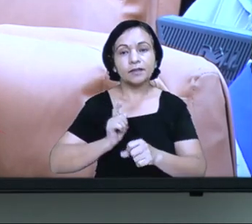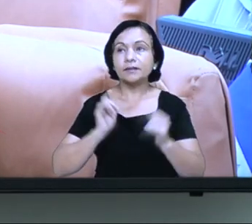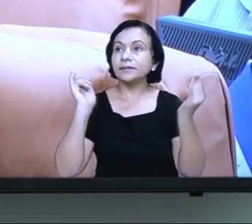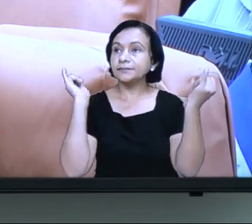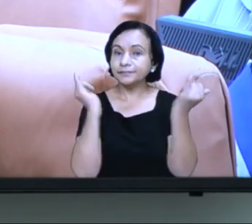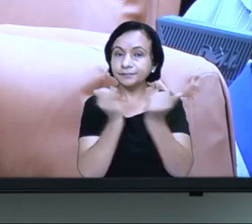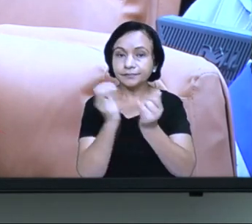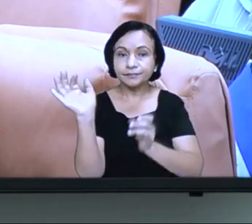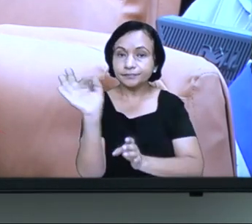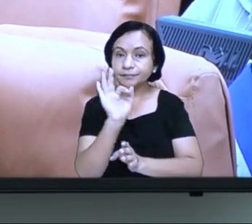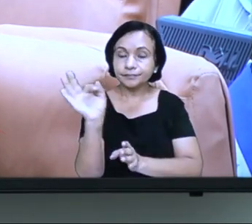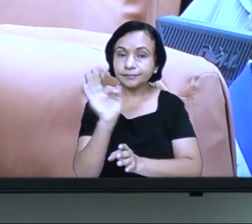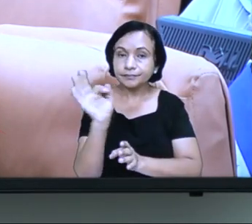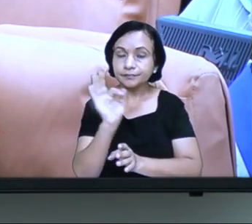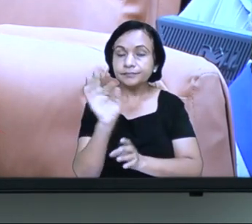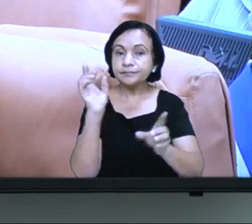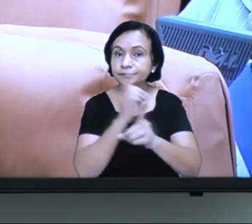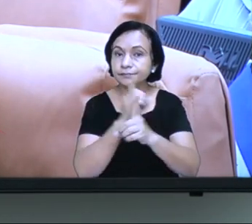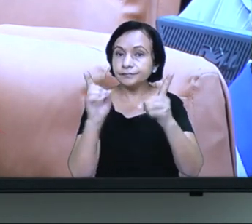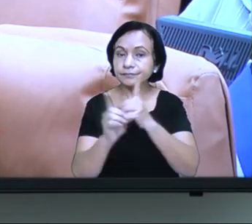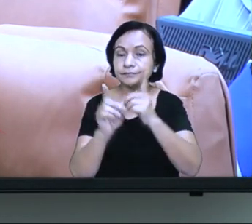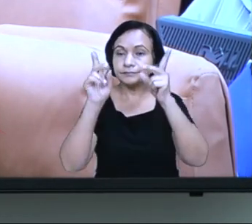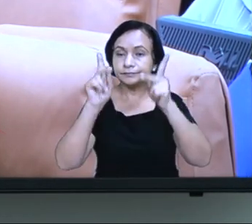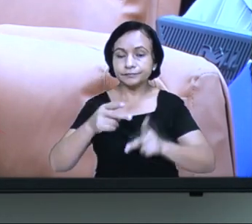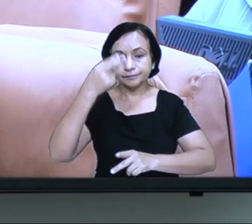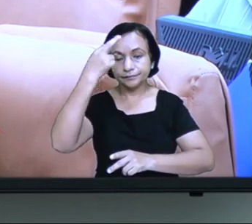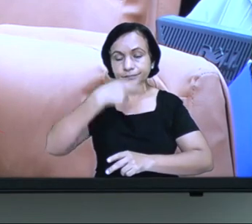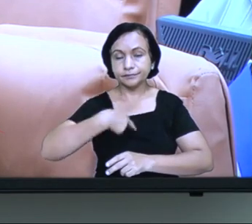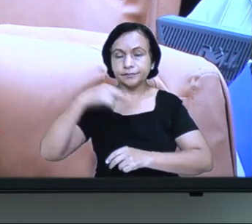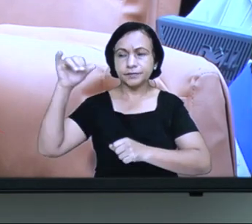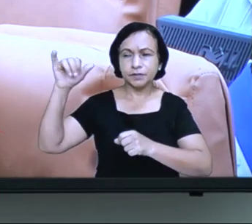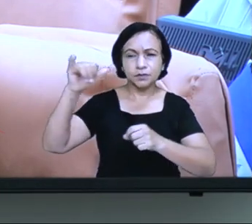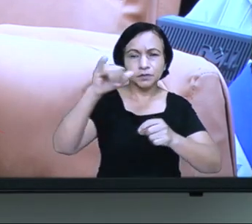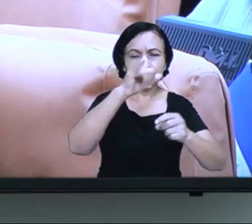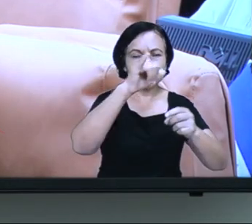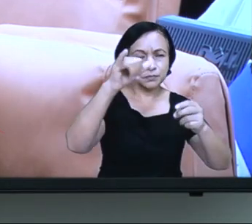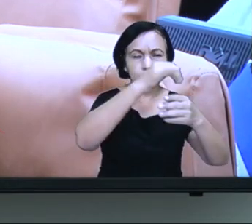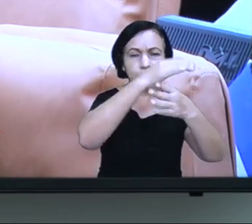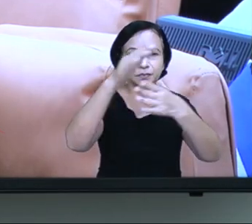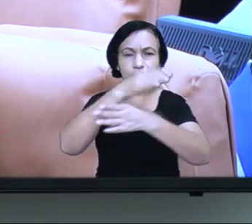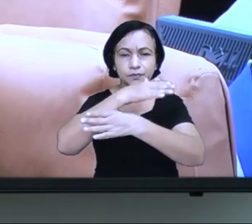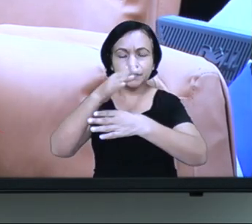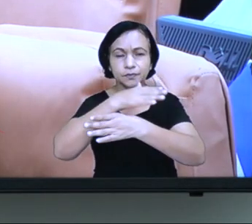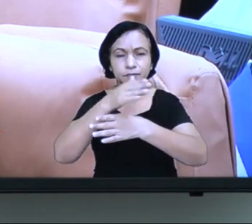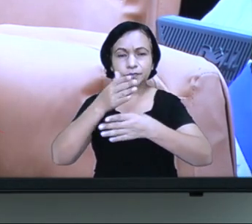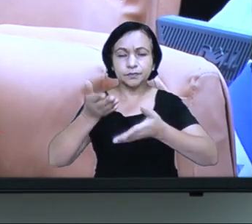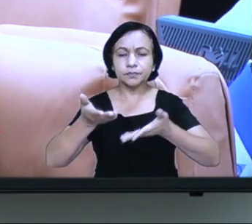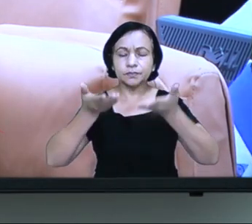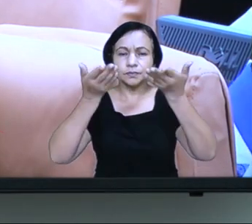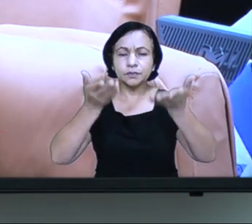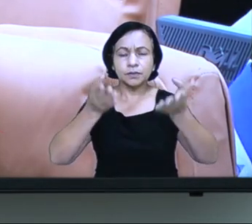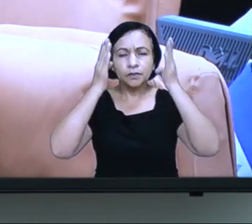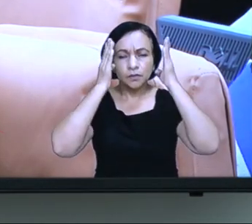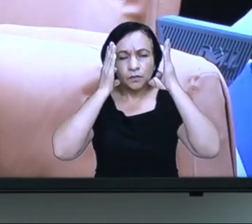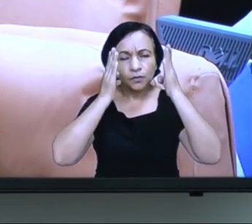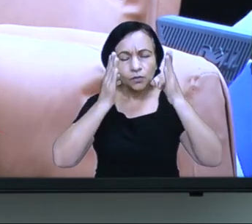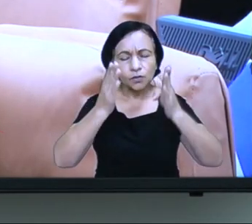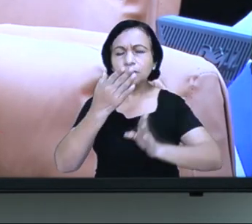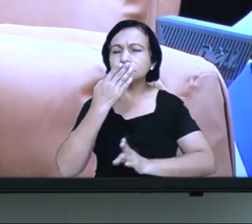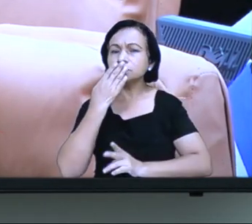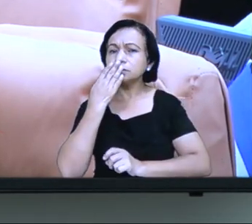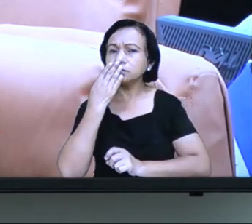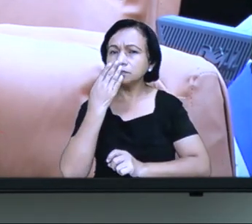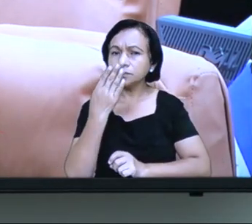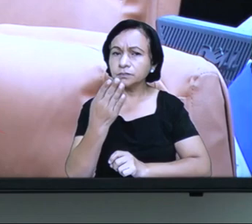Asimismo, obliga a los operadores de las líneas aéreas a brindar un servicio de calidad